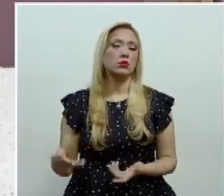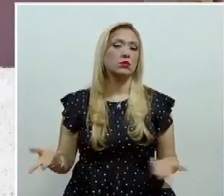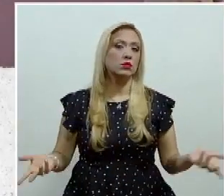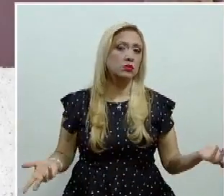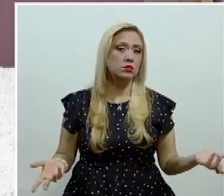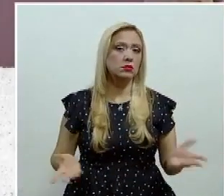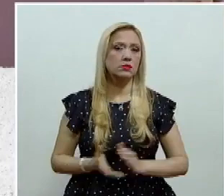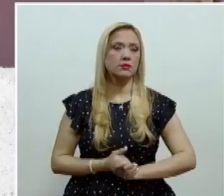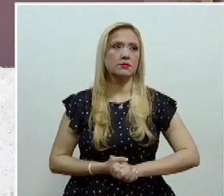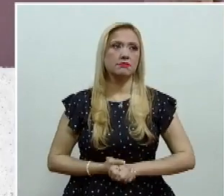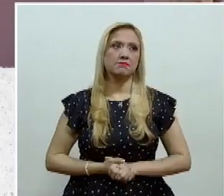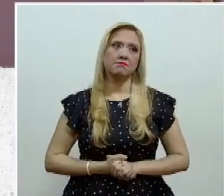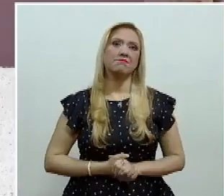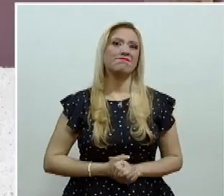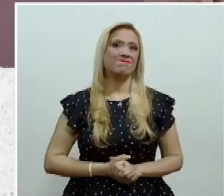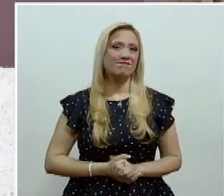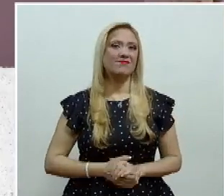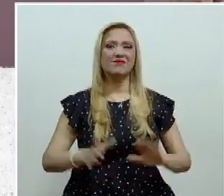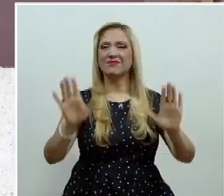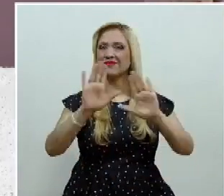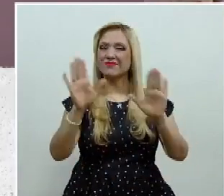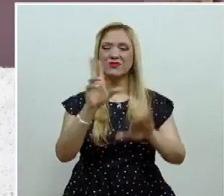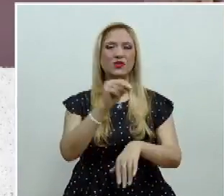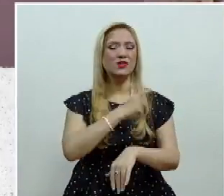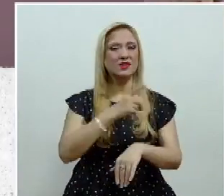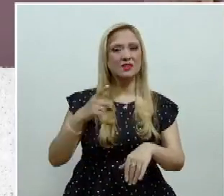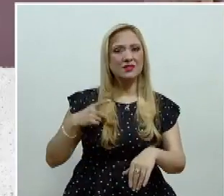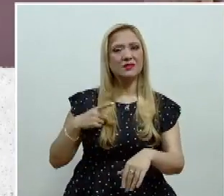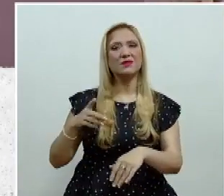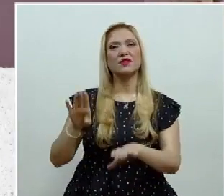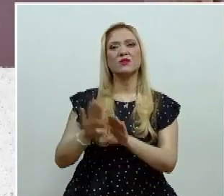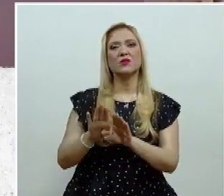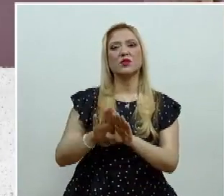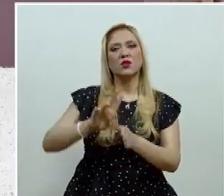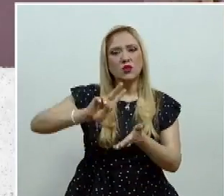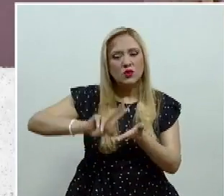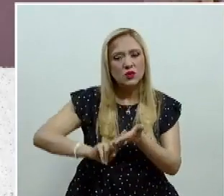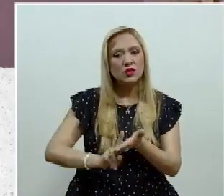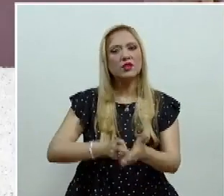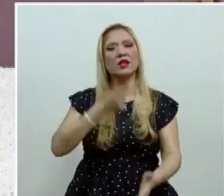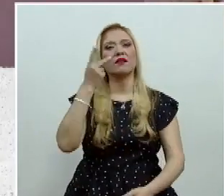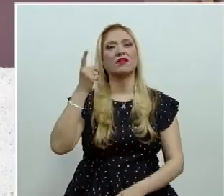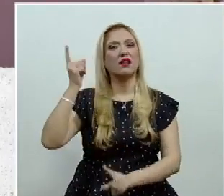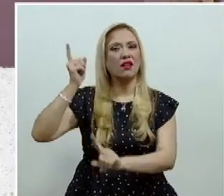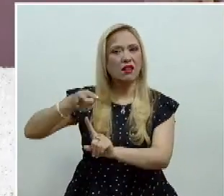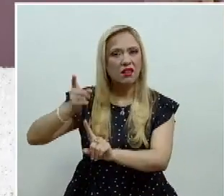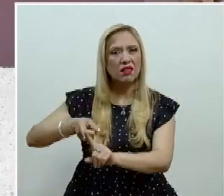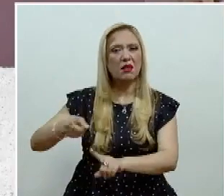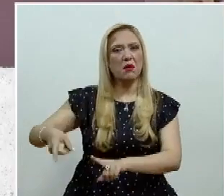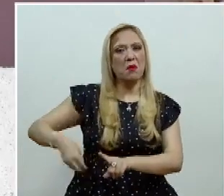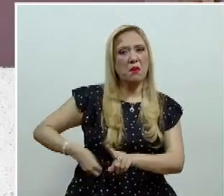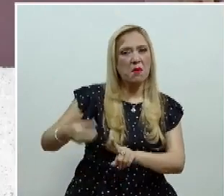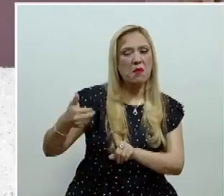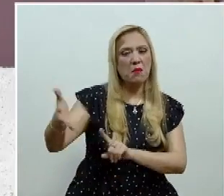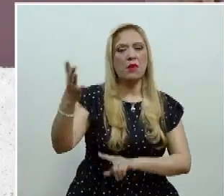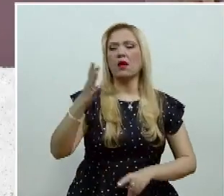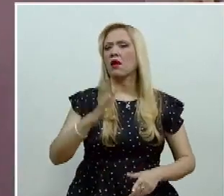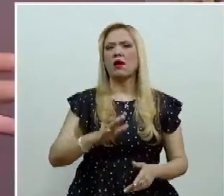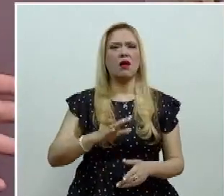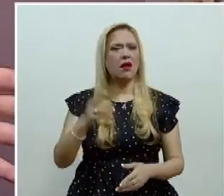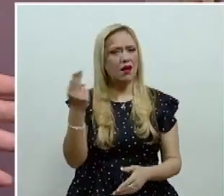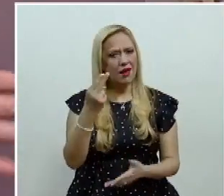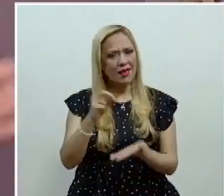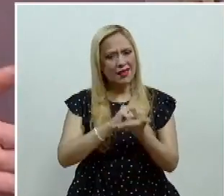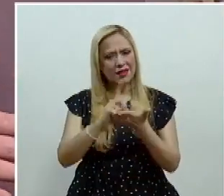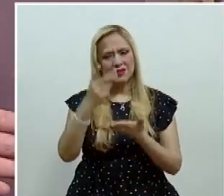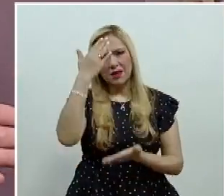Sobre todo en este aspecto de la no revictimización y de no obstaculizar el derecho a la verdad, a la justicia y a la reparación, porque muchas veces